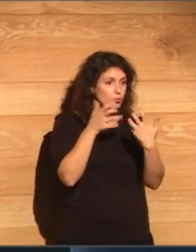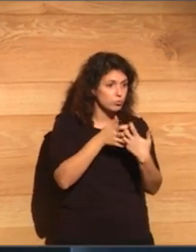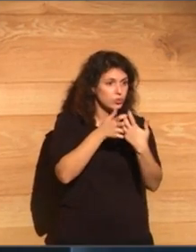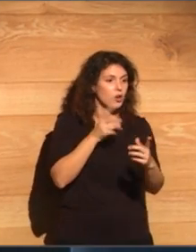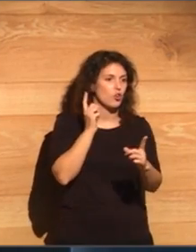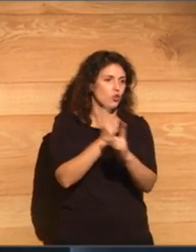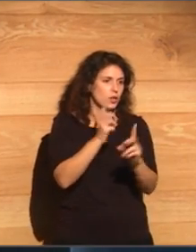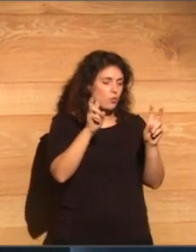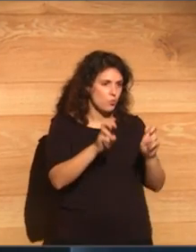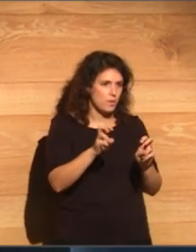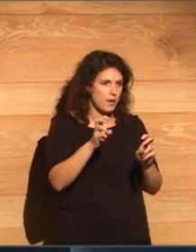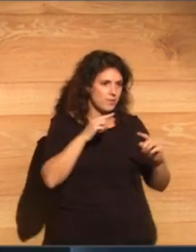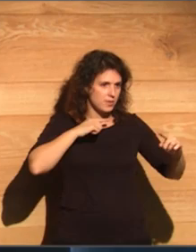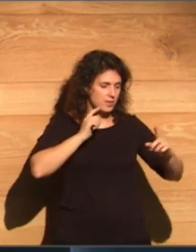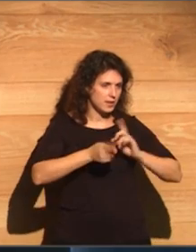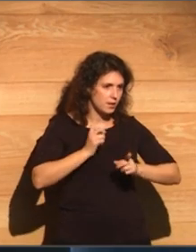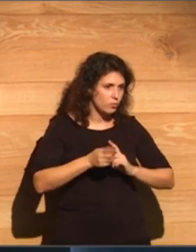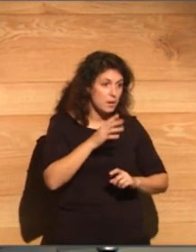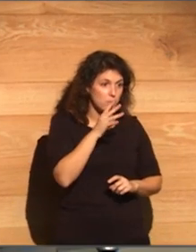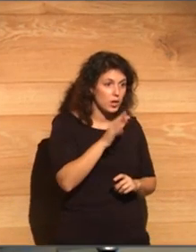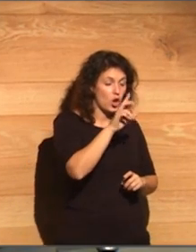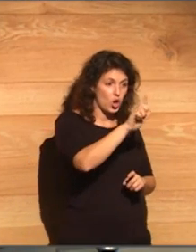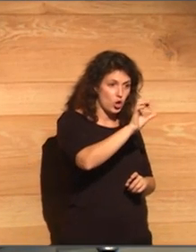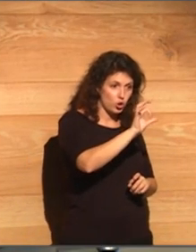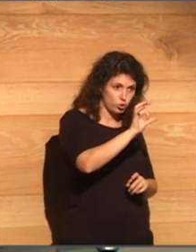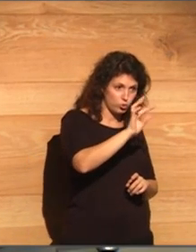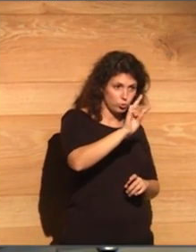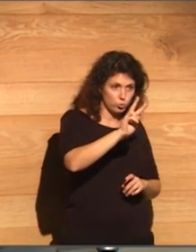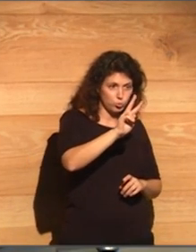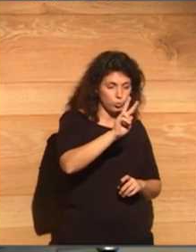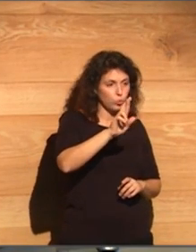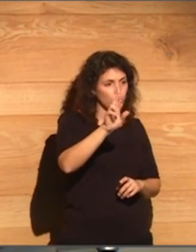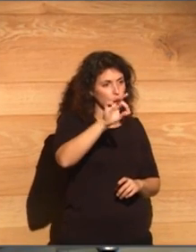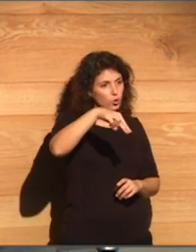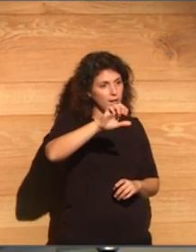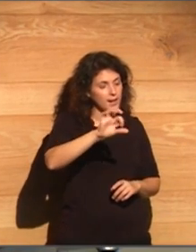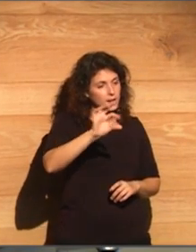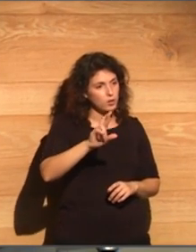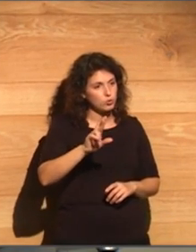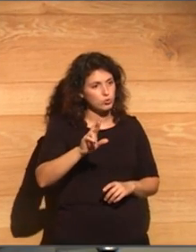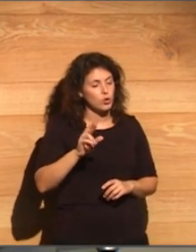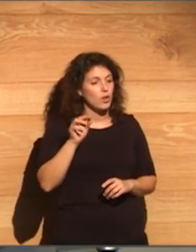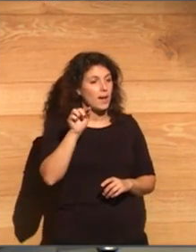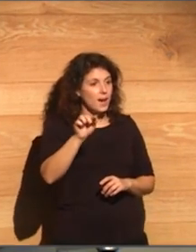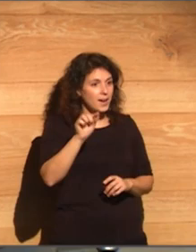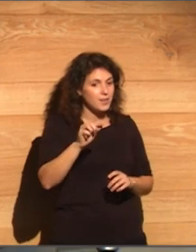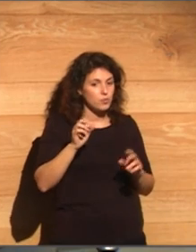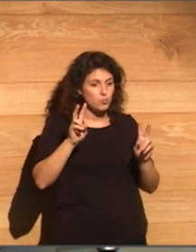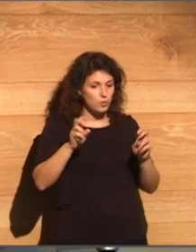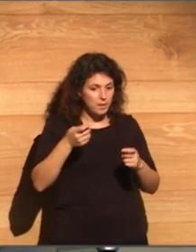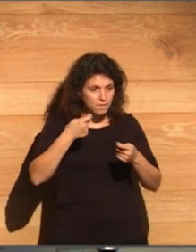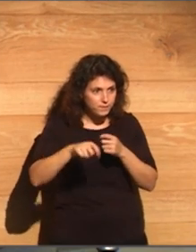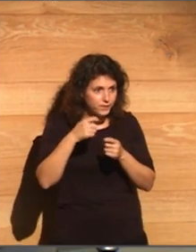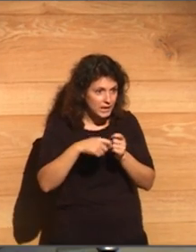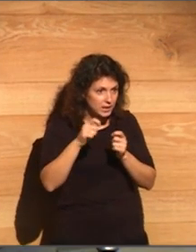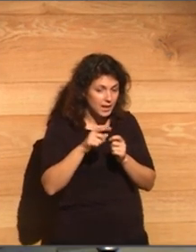los turroneros se ofrecieron en un principio, una importante industria del turrón, en patrocinar la